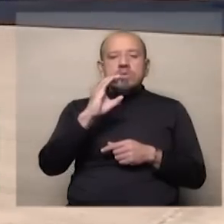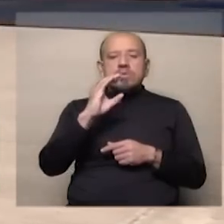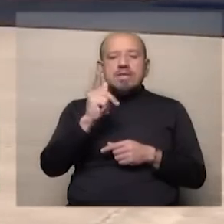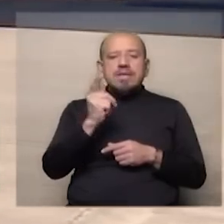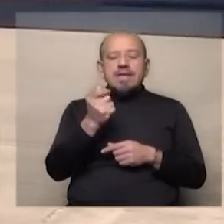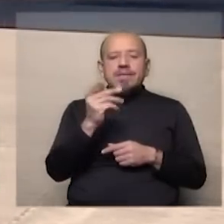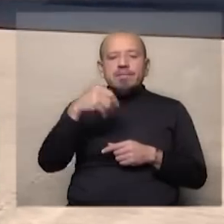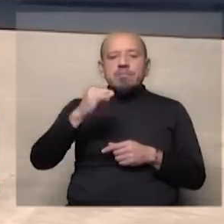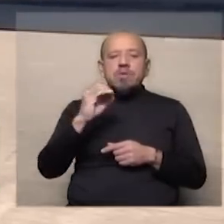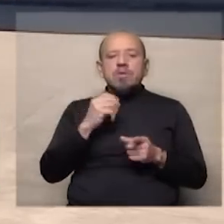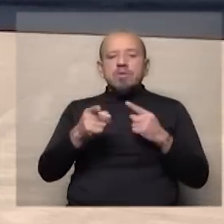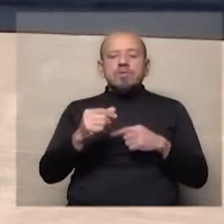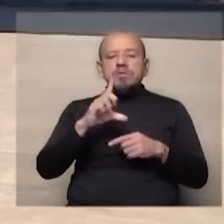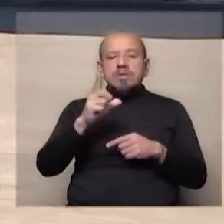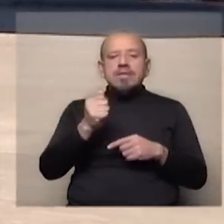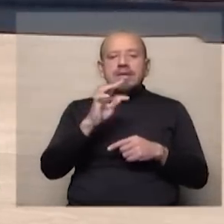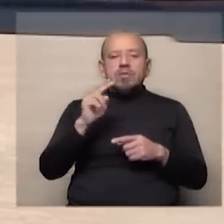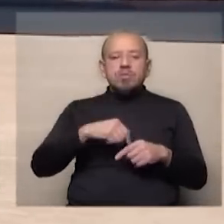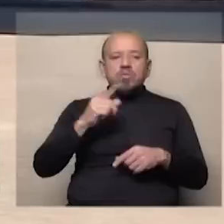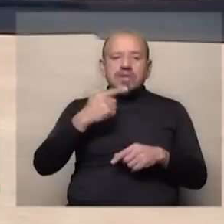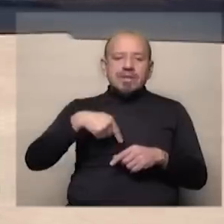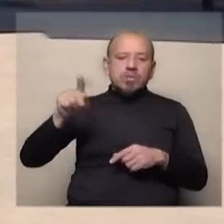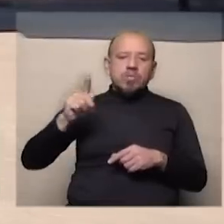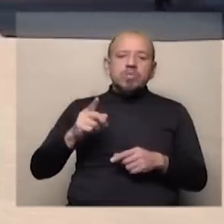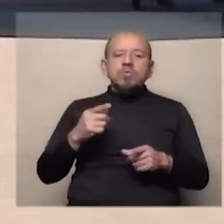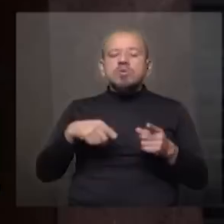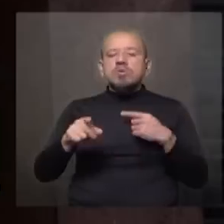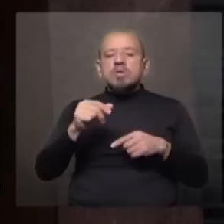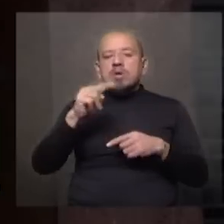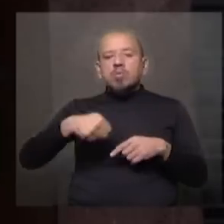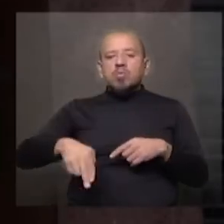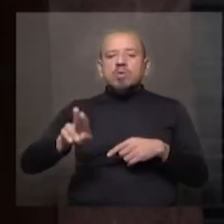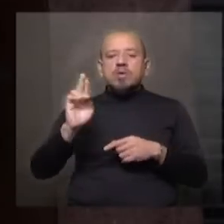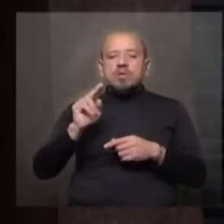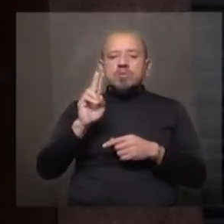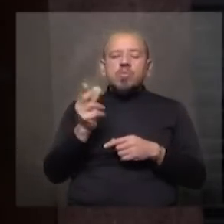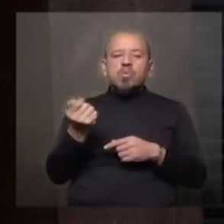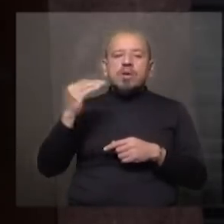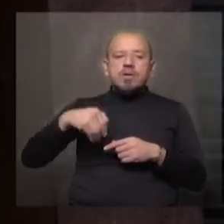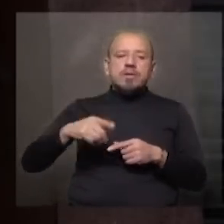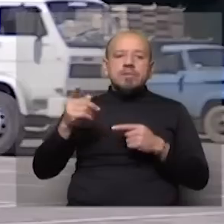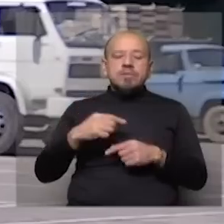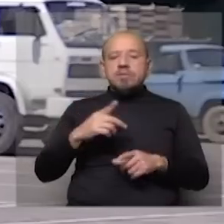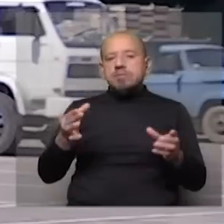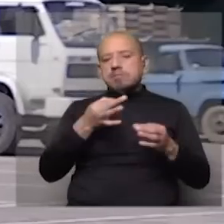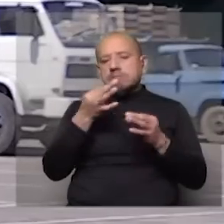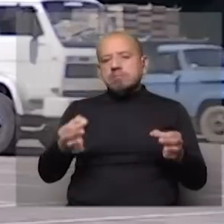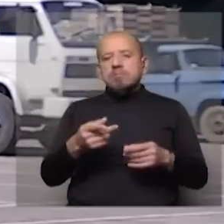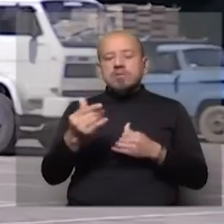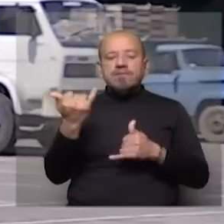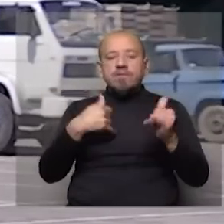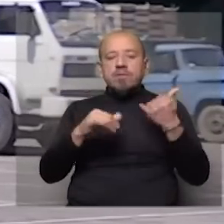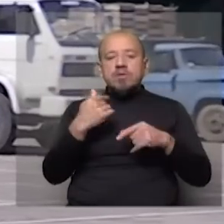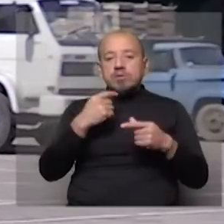académica da cuenta que el latu el Ministerio de ganadería agricultura y pesca y la unidad agroalimentaria metropolitana negaron información y